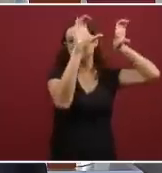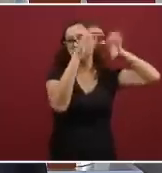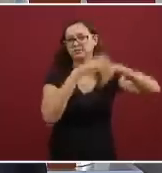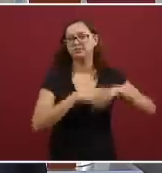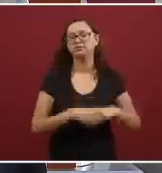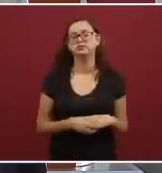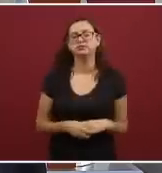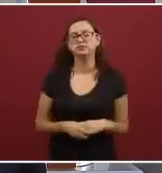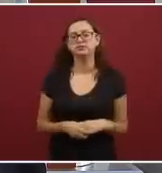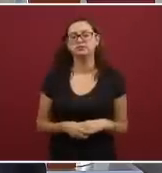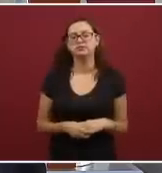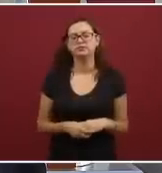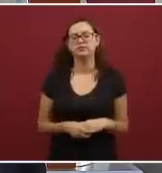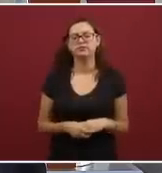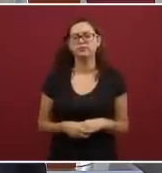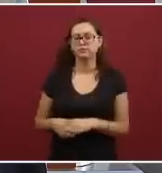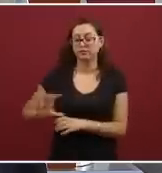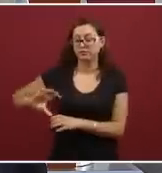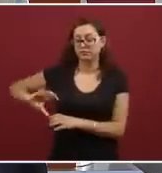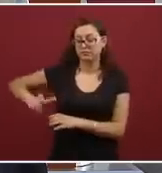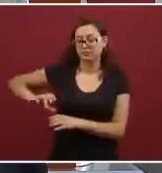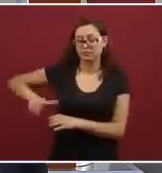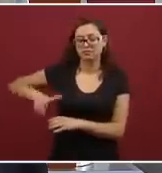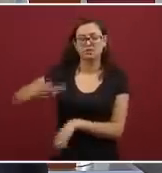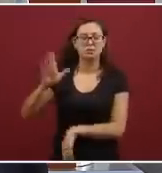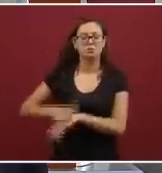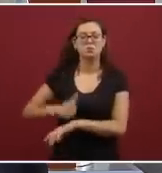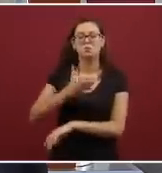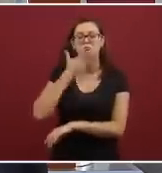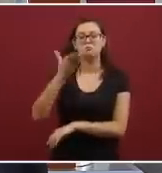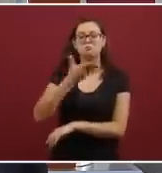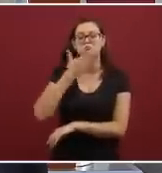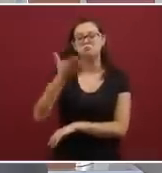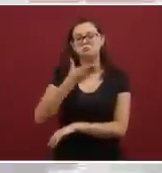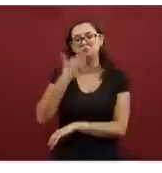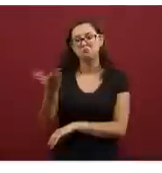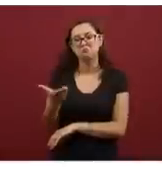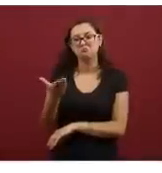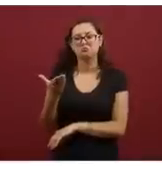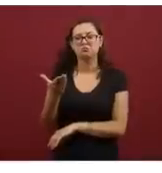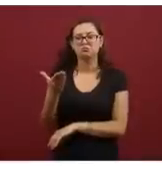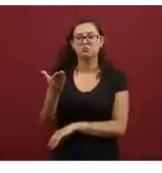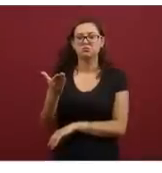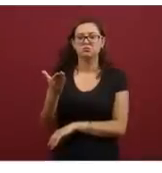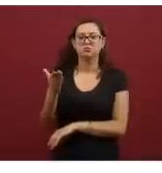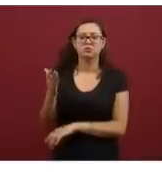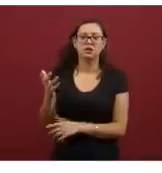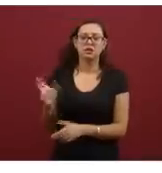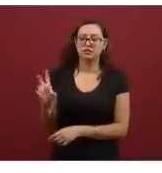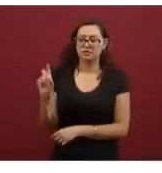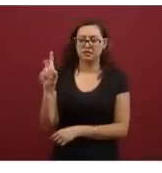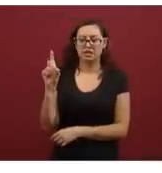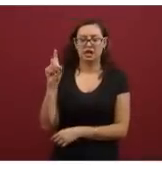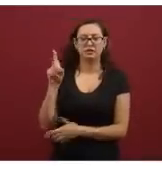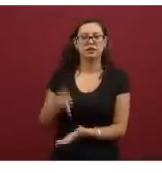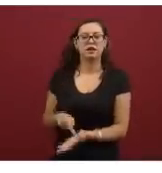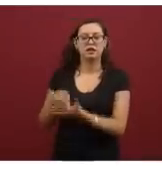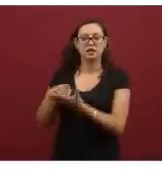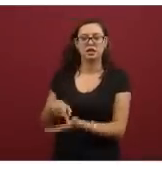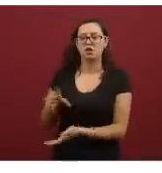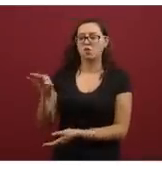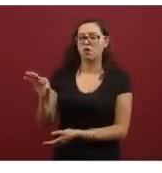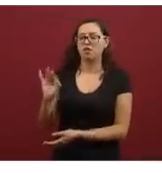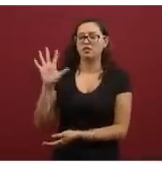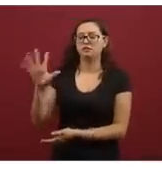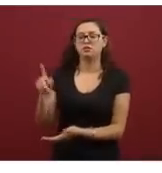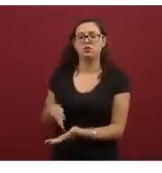estacionarios. En los cilindros, las presentaciones más comunes, más de la mitad, está en presentación de 30 kilos y 45